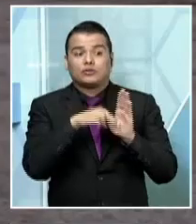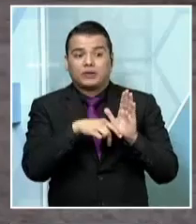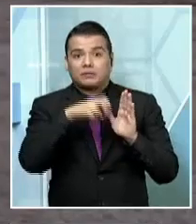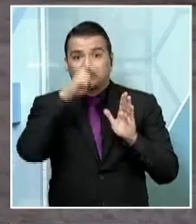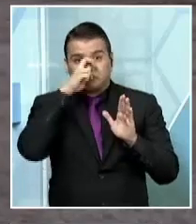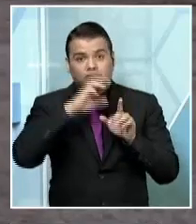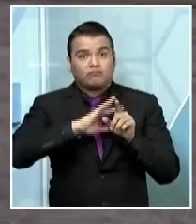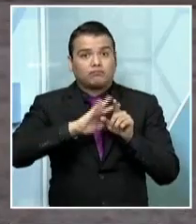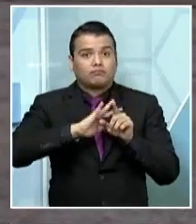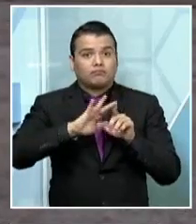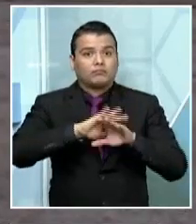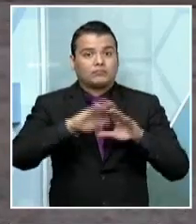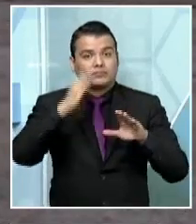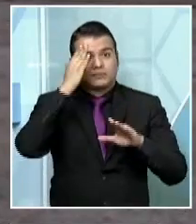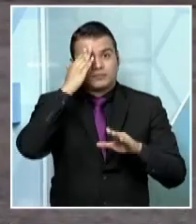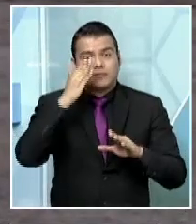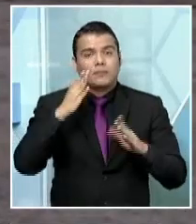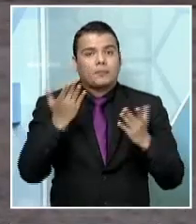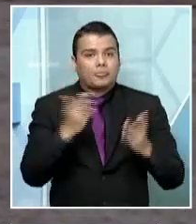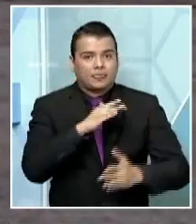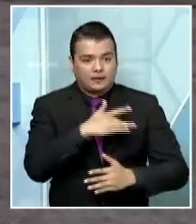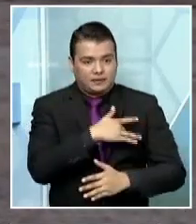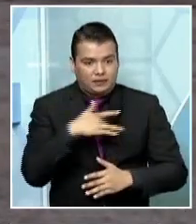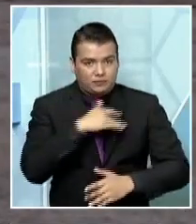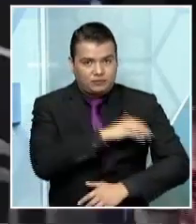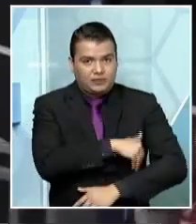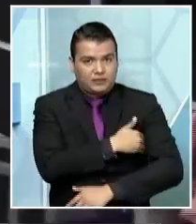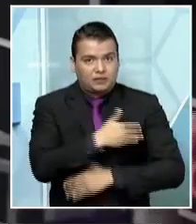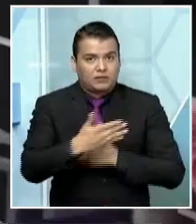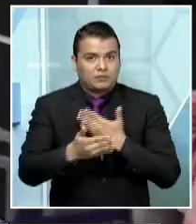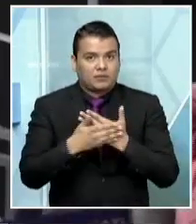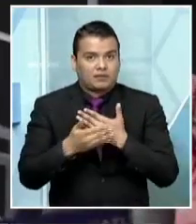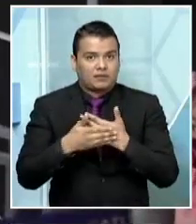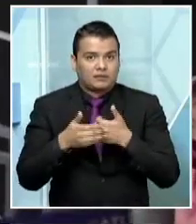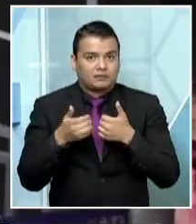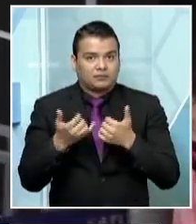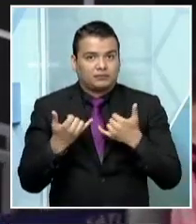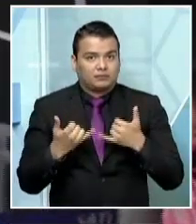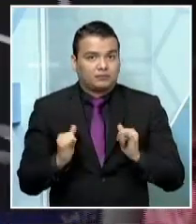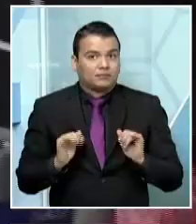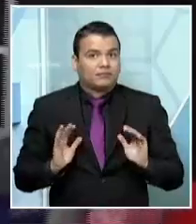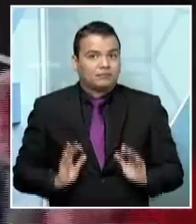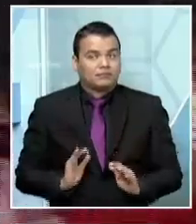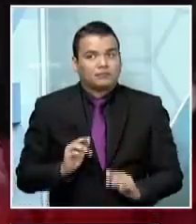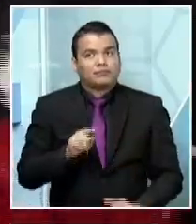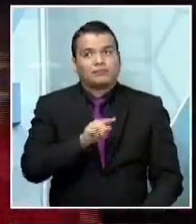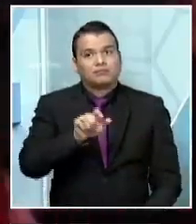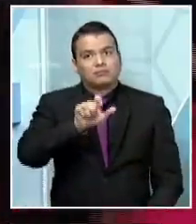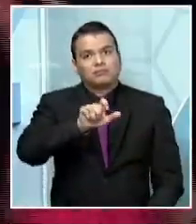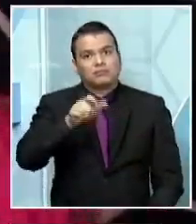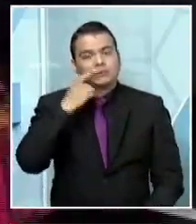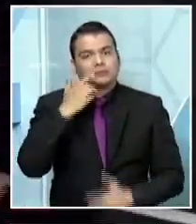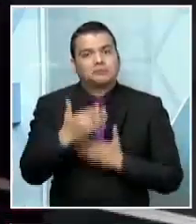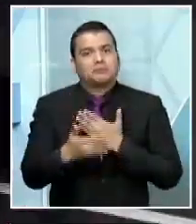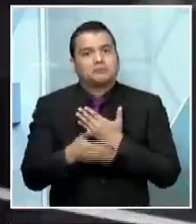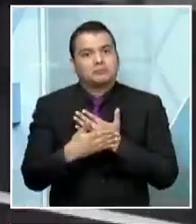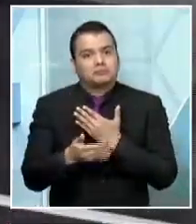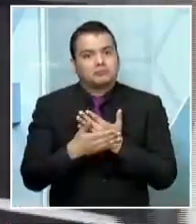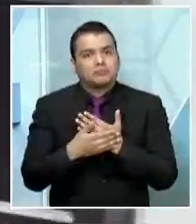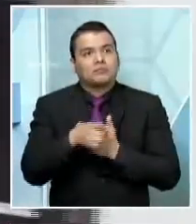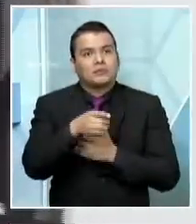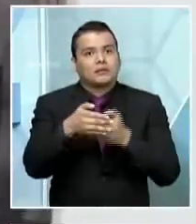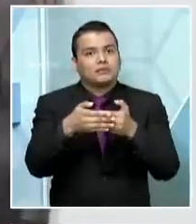bioseguridad exigidos por el Ministerio de Salud y por la Aeronáutica Civil. Por parte de algunos de los viajeros, consideran que la decisión de